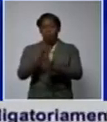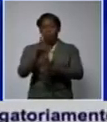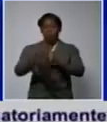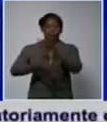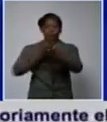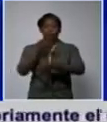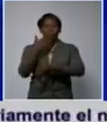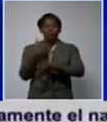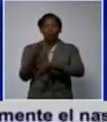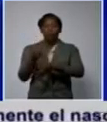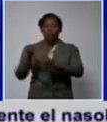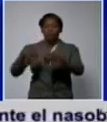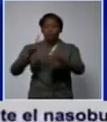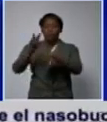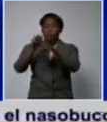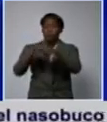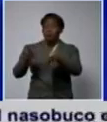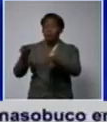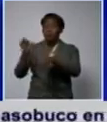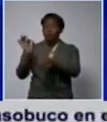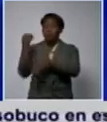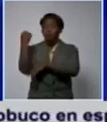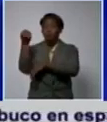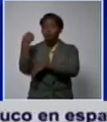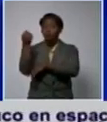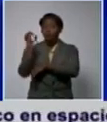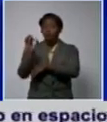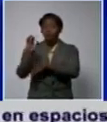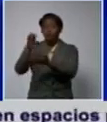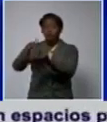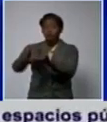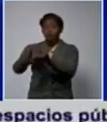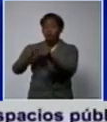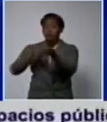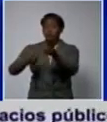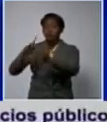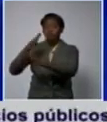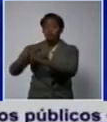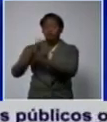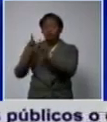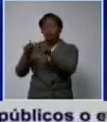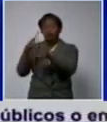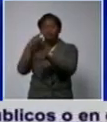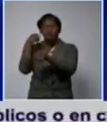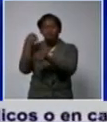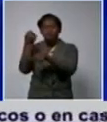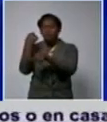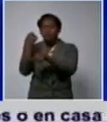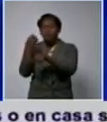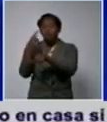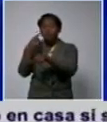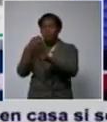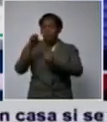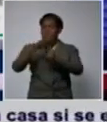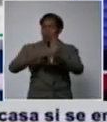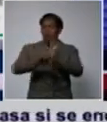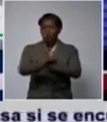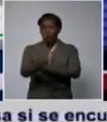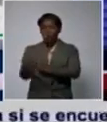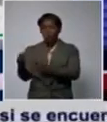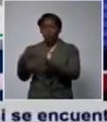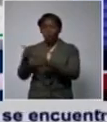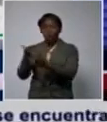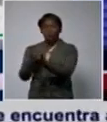la alta transmisión se mantiene en este territorio oriental a pesar de todas las medidas de restricción. Un control